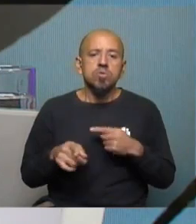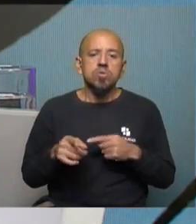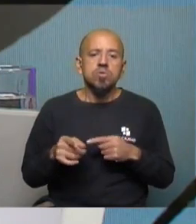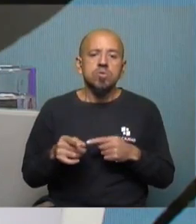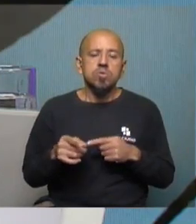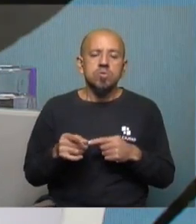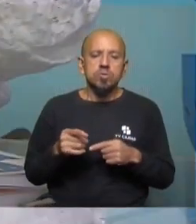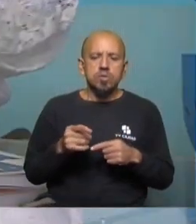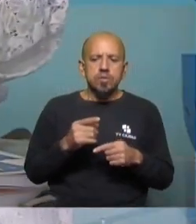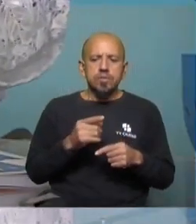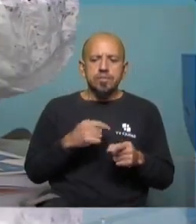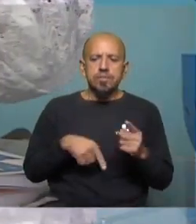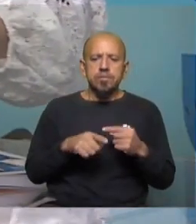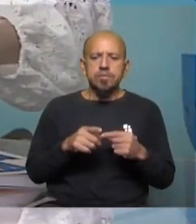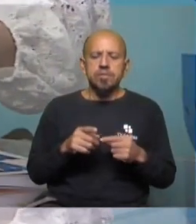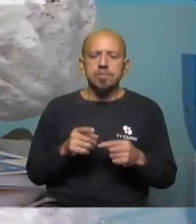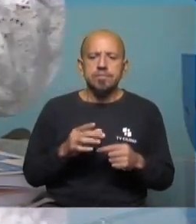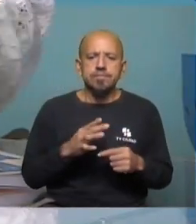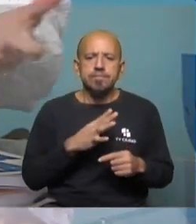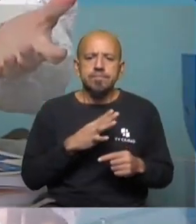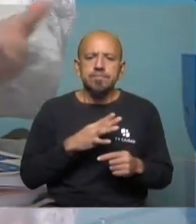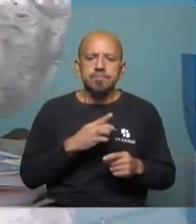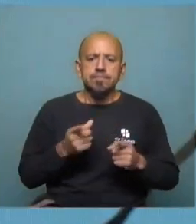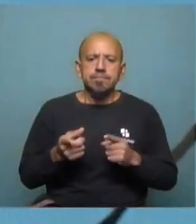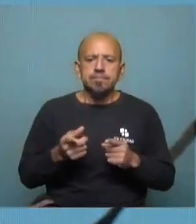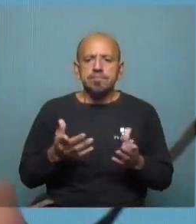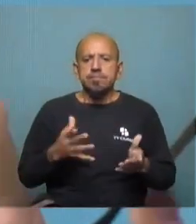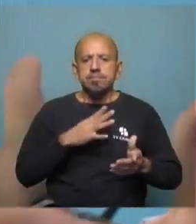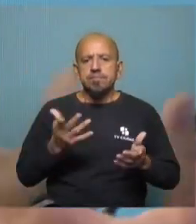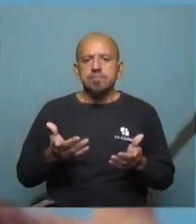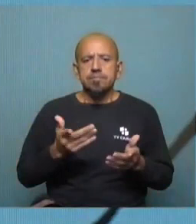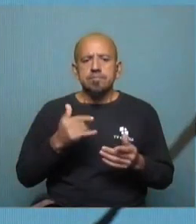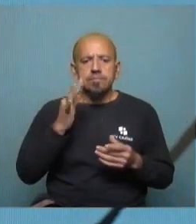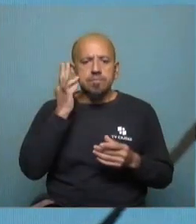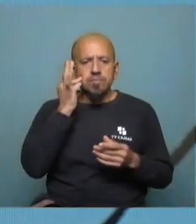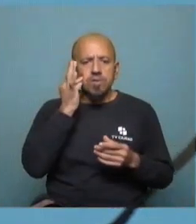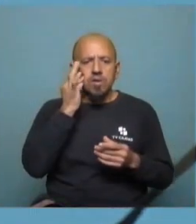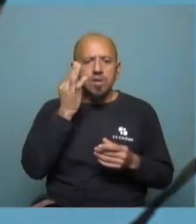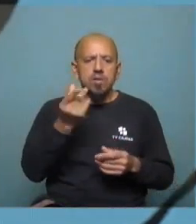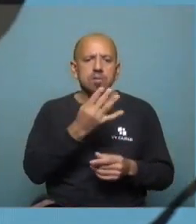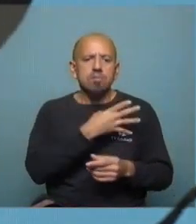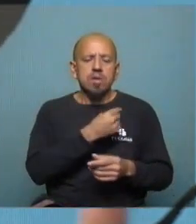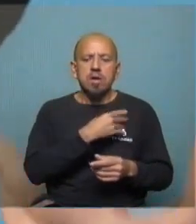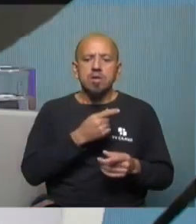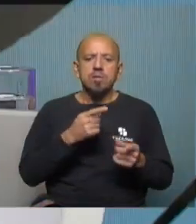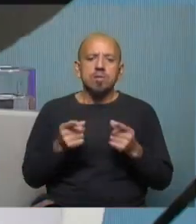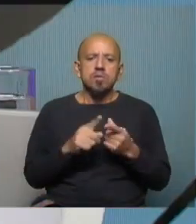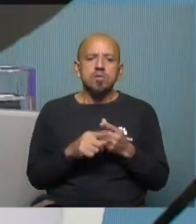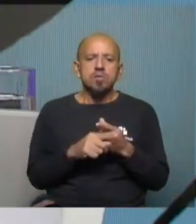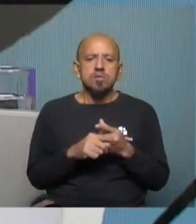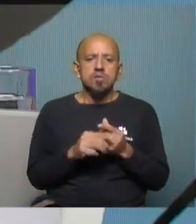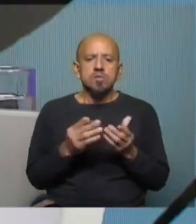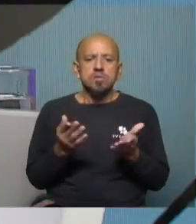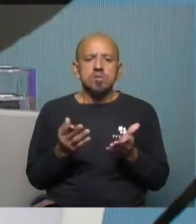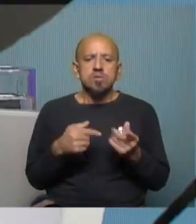y aparte me parece que los héroes en ese momento tenían que ser blancos no un poco de personas